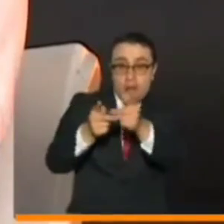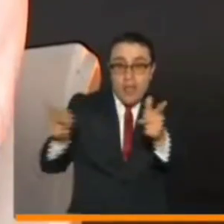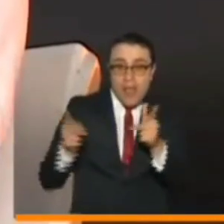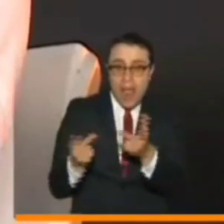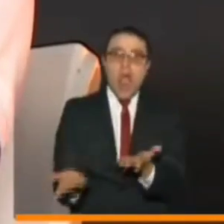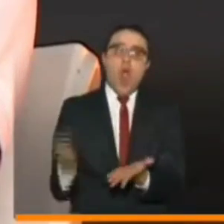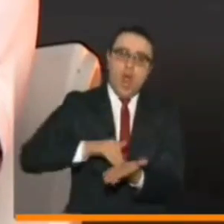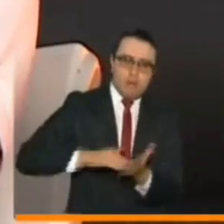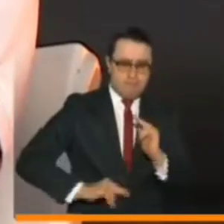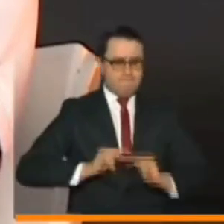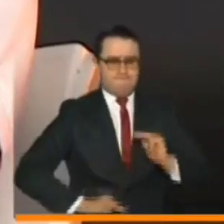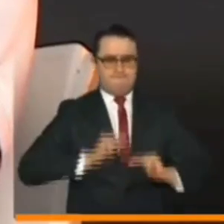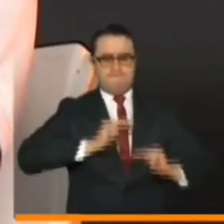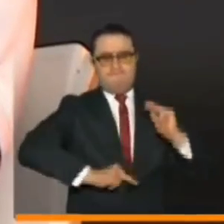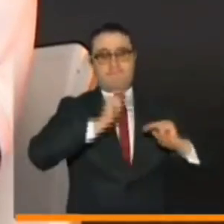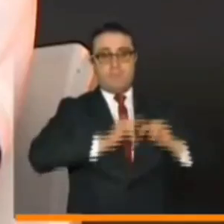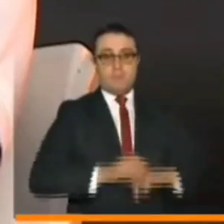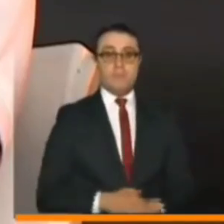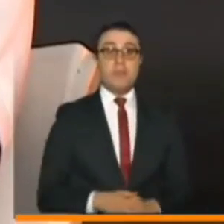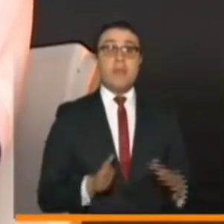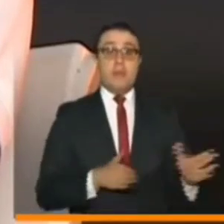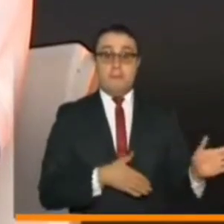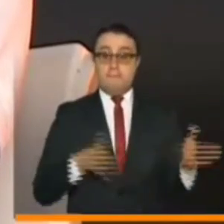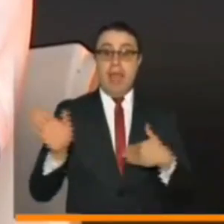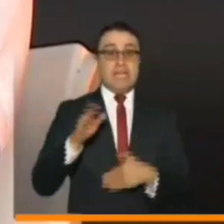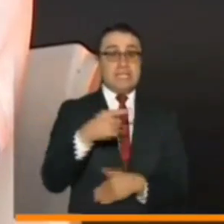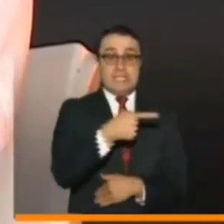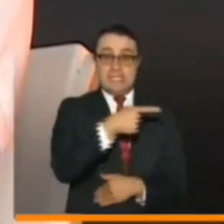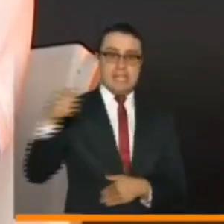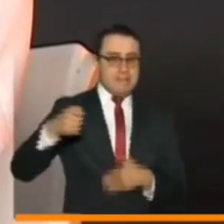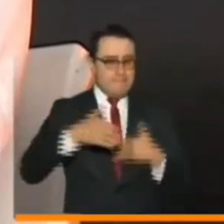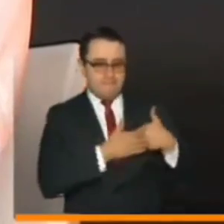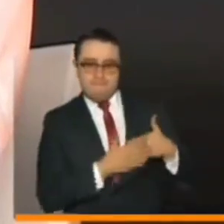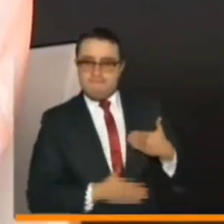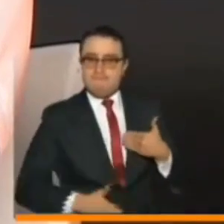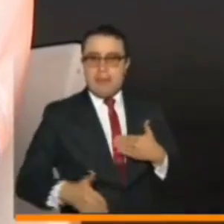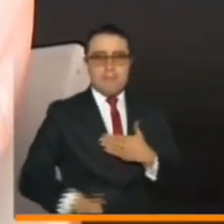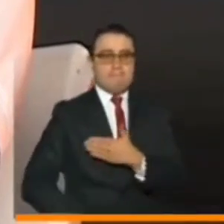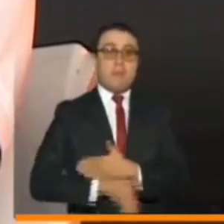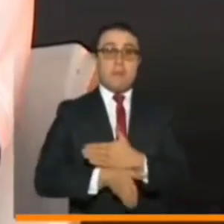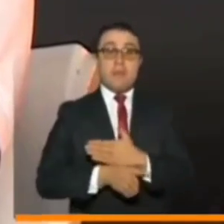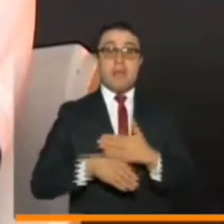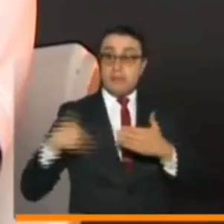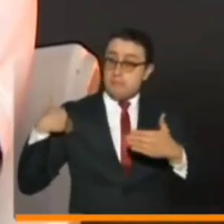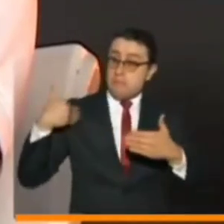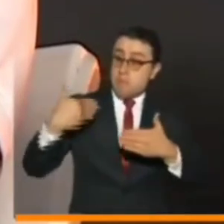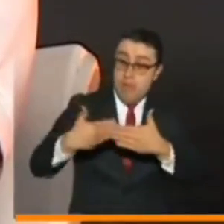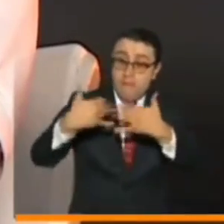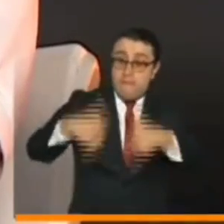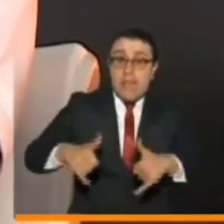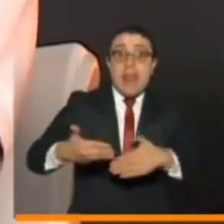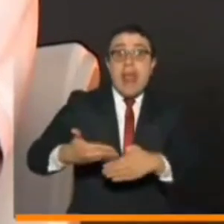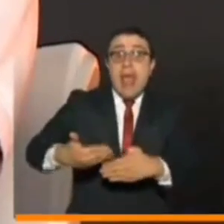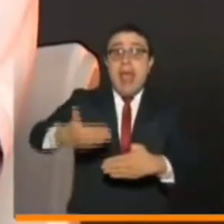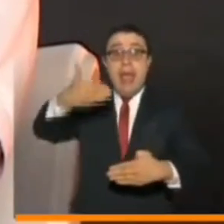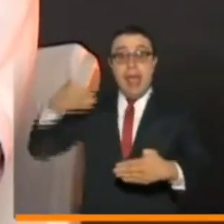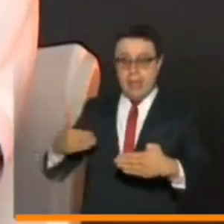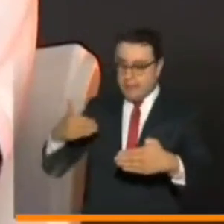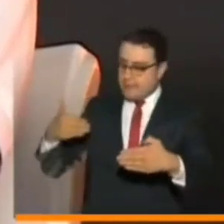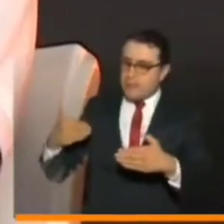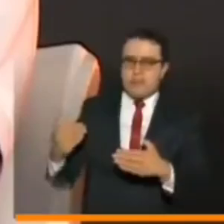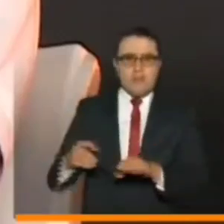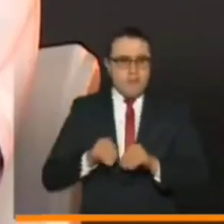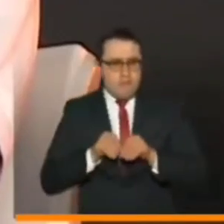presidente, continuaremos con el Plan 100 y antes de que se acabe tendremos una cobertura amplia,